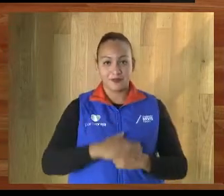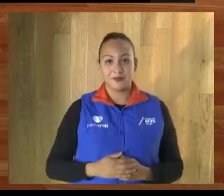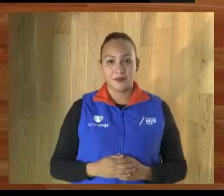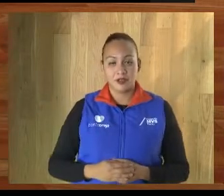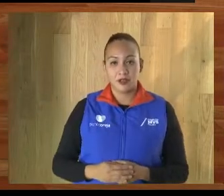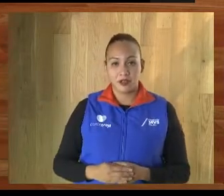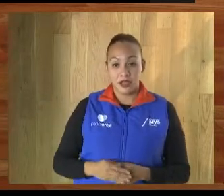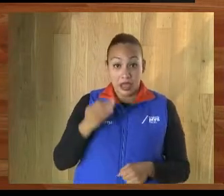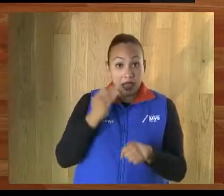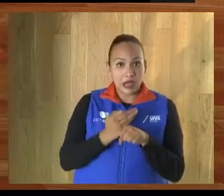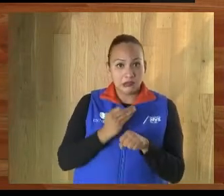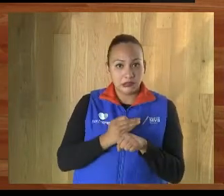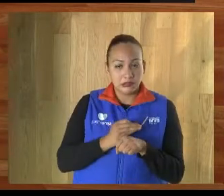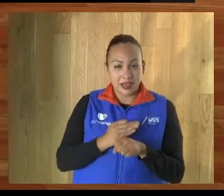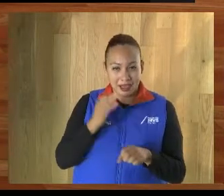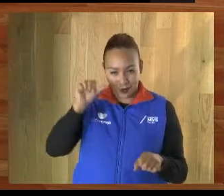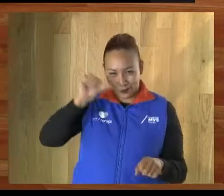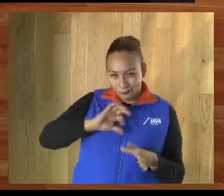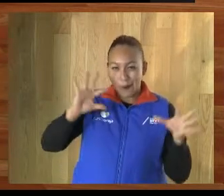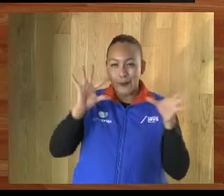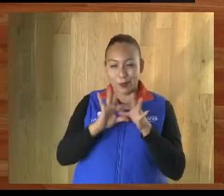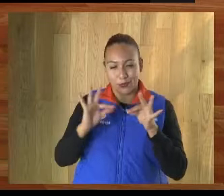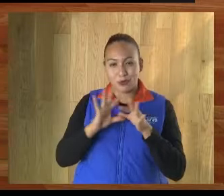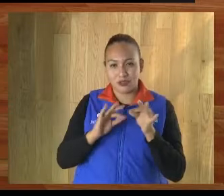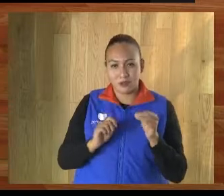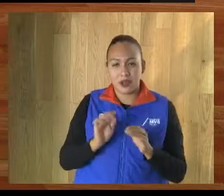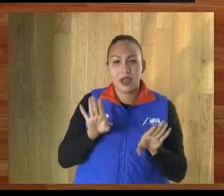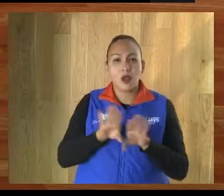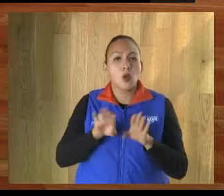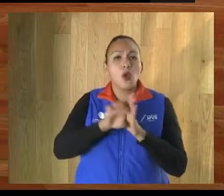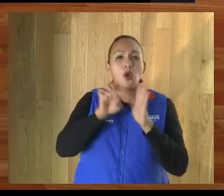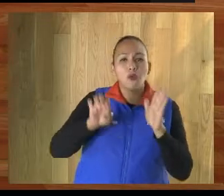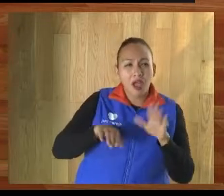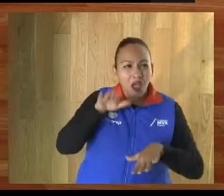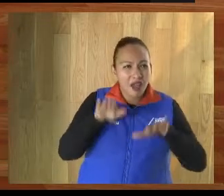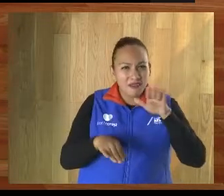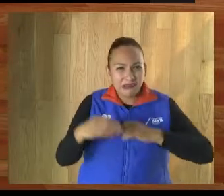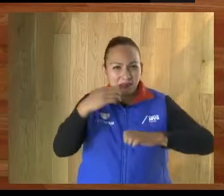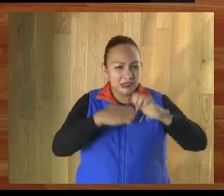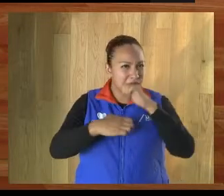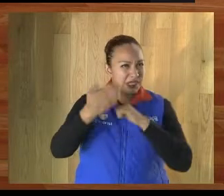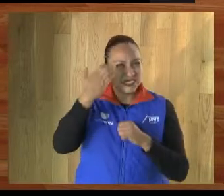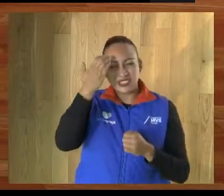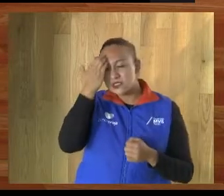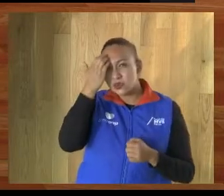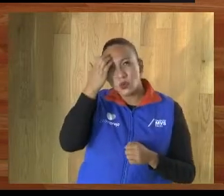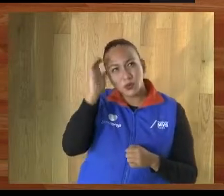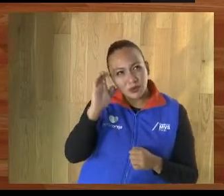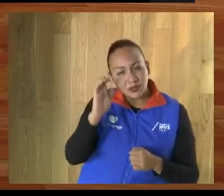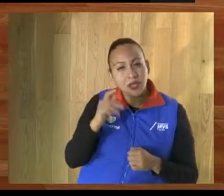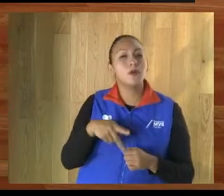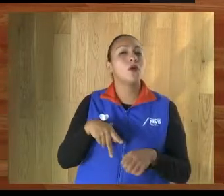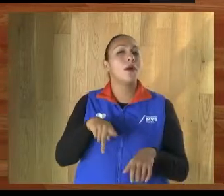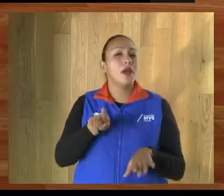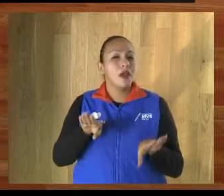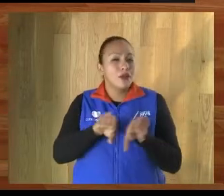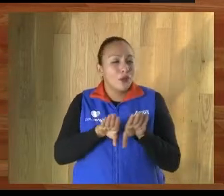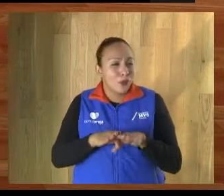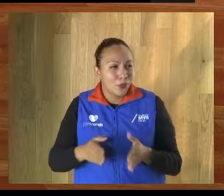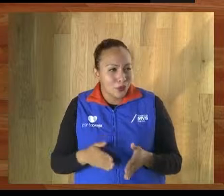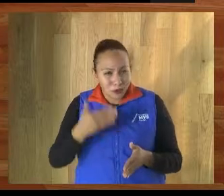la incertidumbre, como vamos a ver ahora en la introducción que quiero comentar, pues es si cabe más importante que nunca.